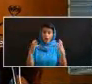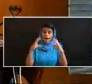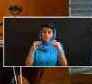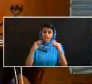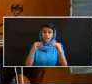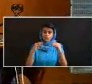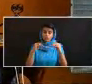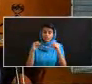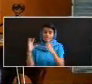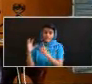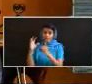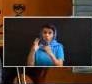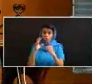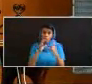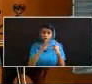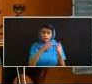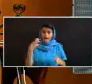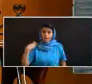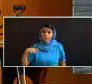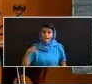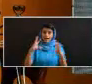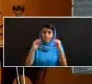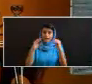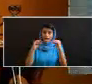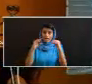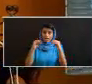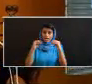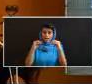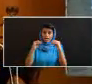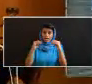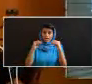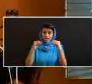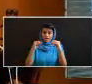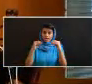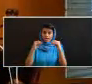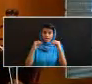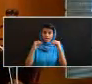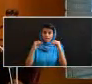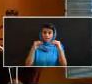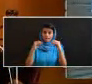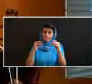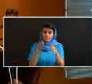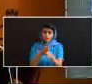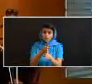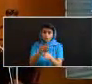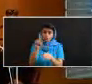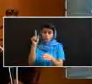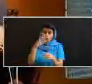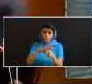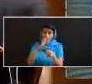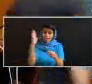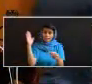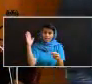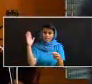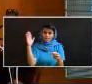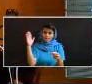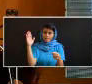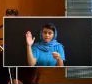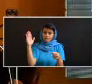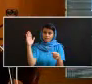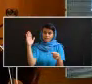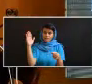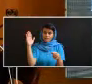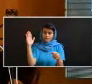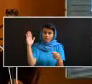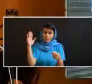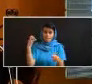discípulos, para hablar, Señor, conforme a tus promesas, y que la gracia